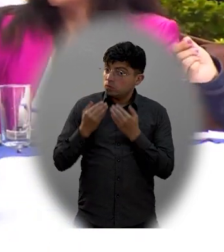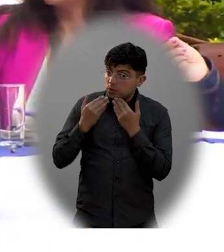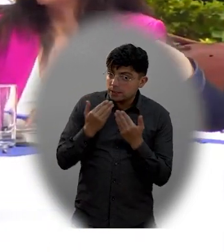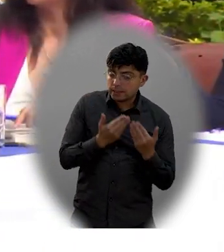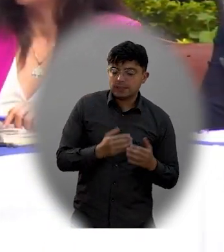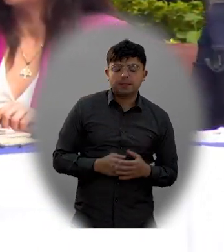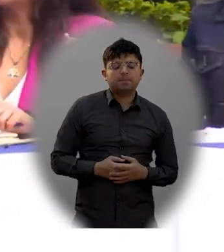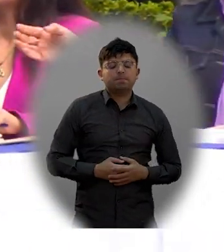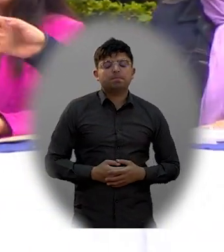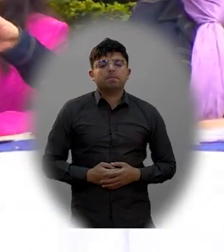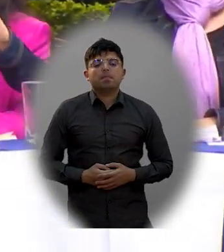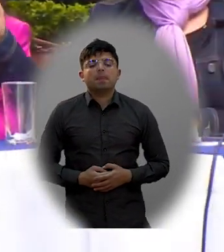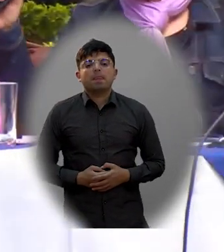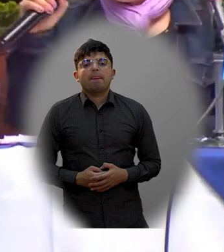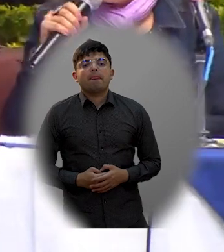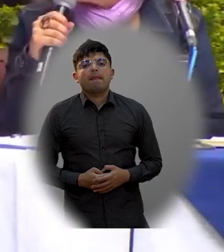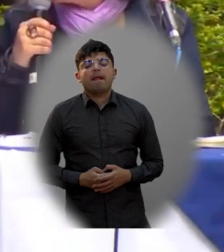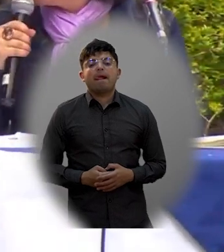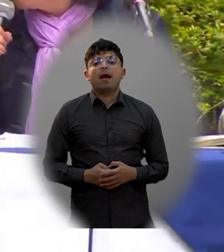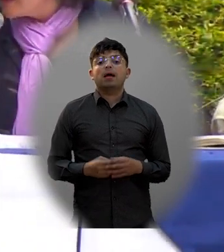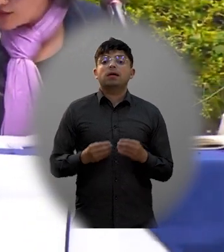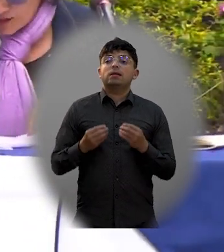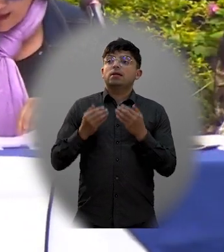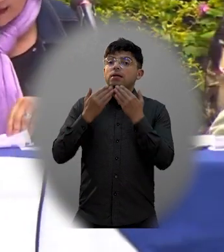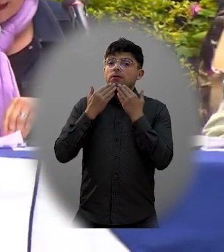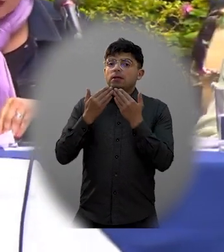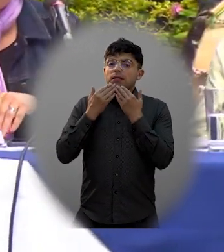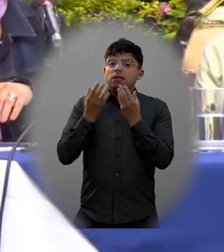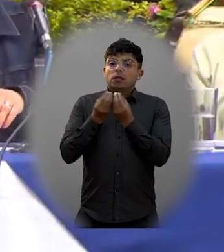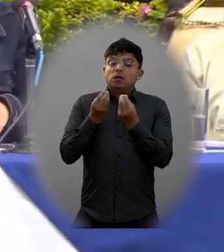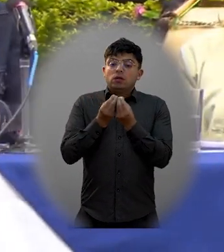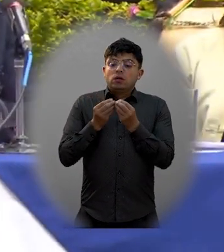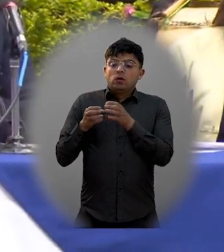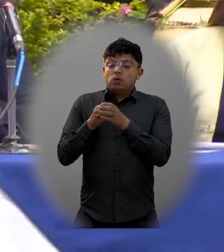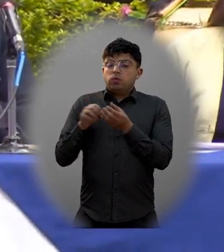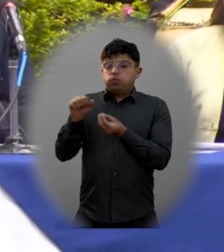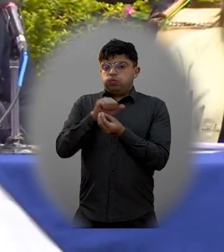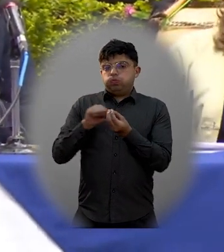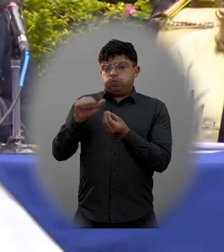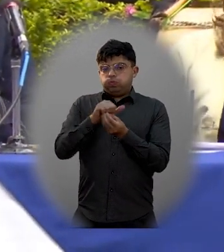gracias. Bueno, muchas gracias, compañeras de la juntanza.